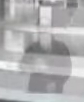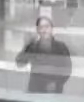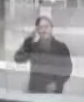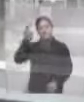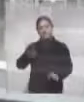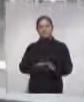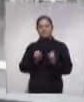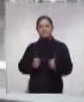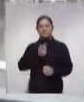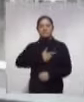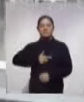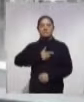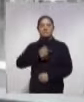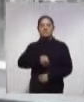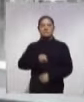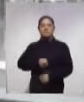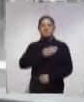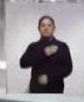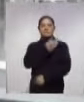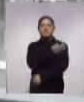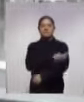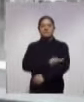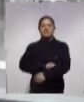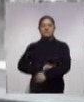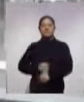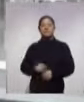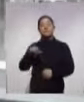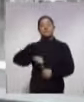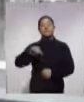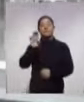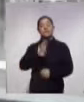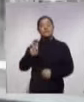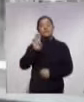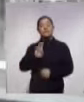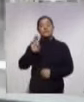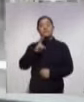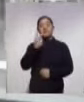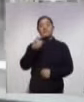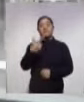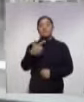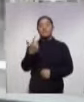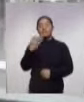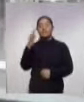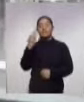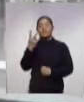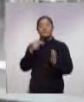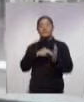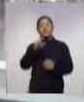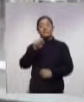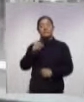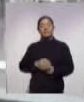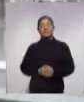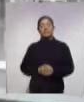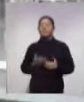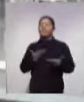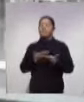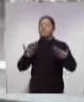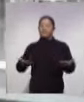Hola, ¿qué tal? ¿Cómo está? Qué gusto saludarle. Muy buenas tardes. Es miércoles 12 de febrero del 2020 y